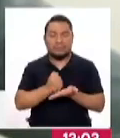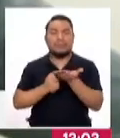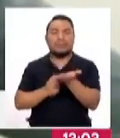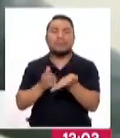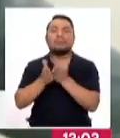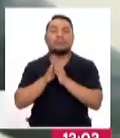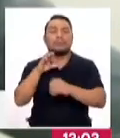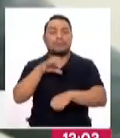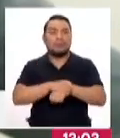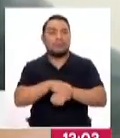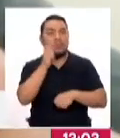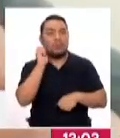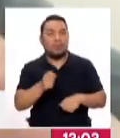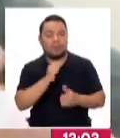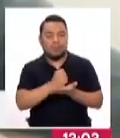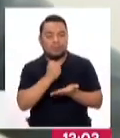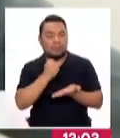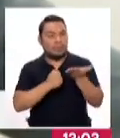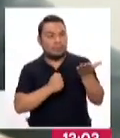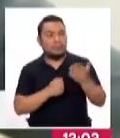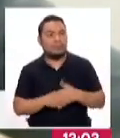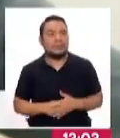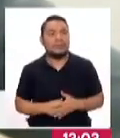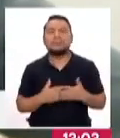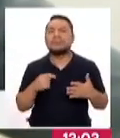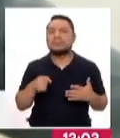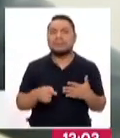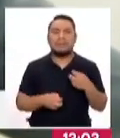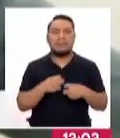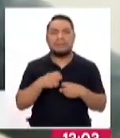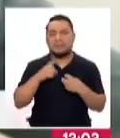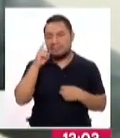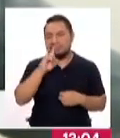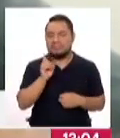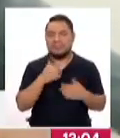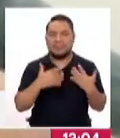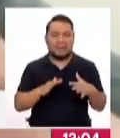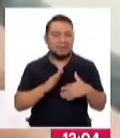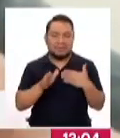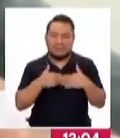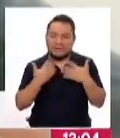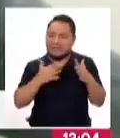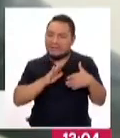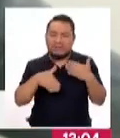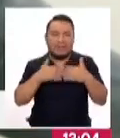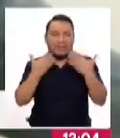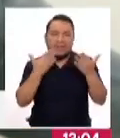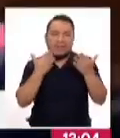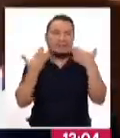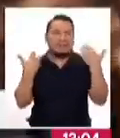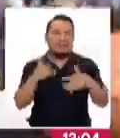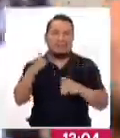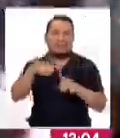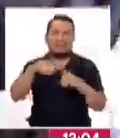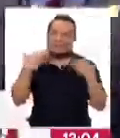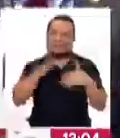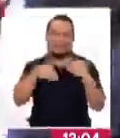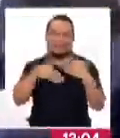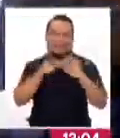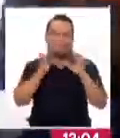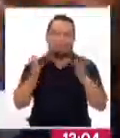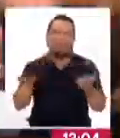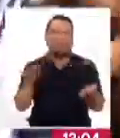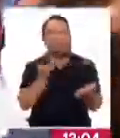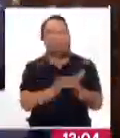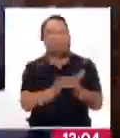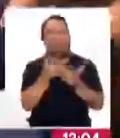aprehensión ante el juez que tampoco es un asunto muy complejo porque ya todo se ha discutido en el caso del señor Toledo el fiscal